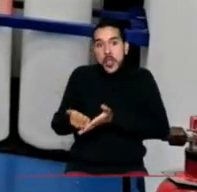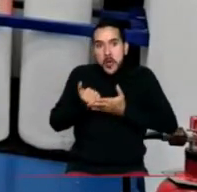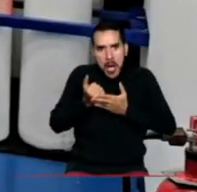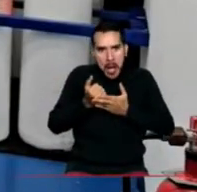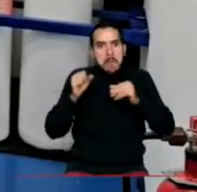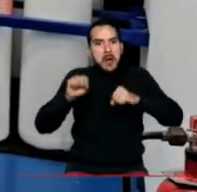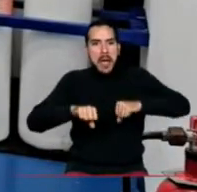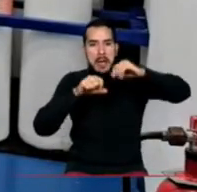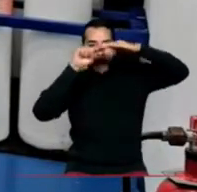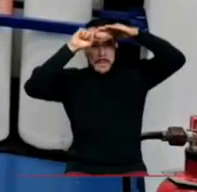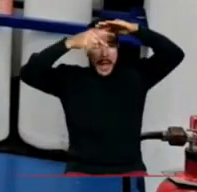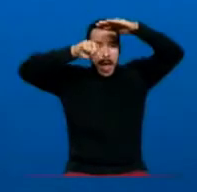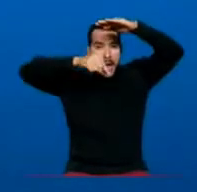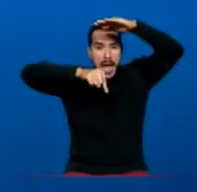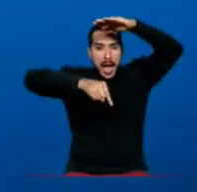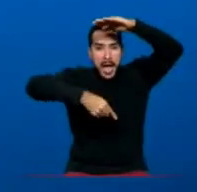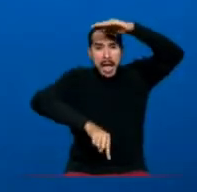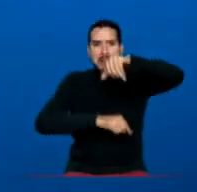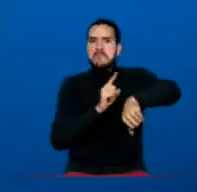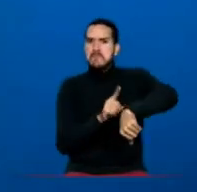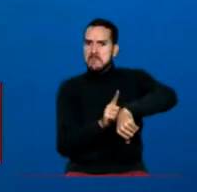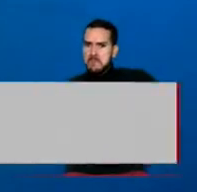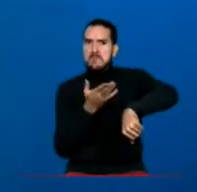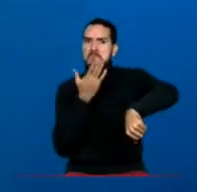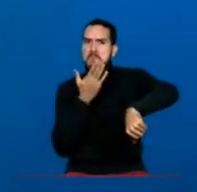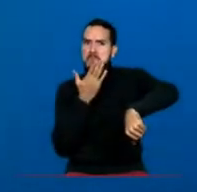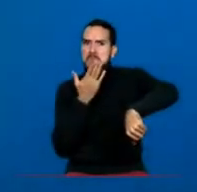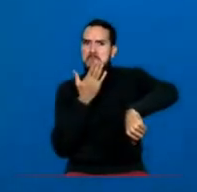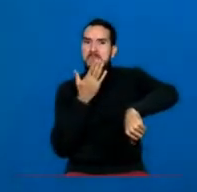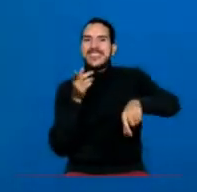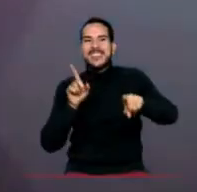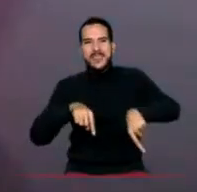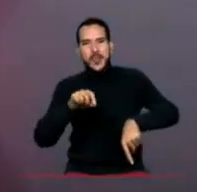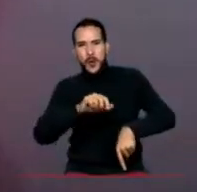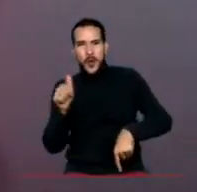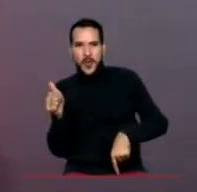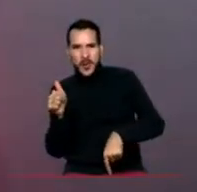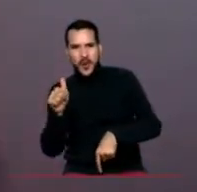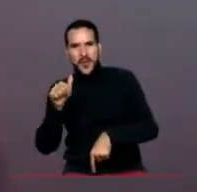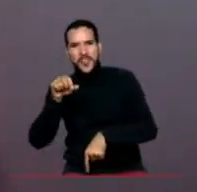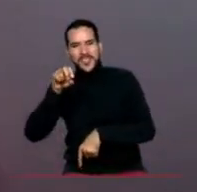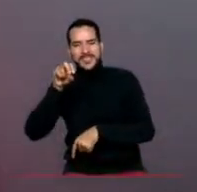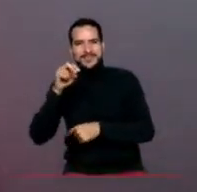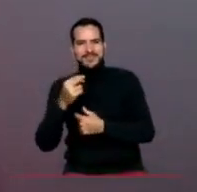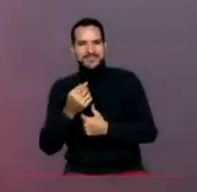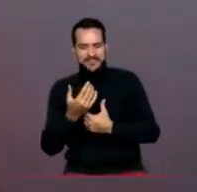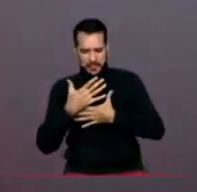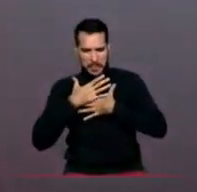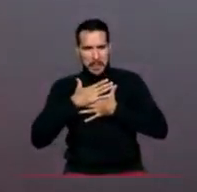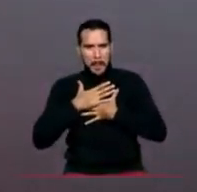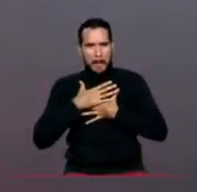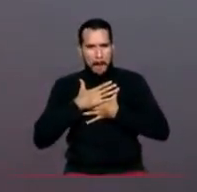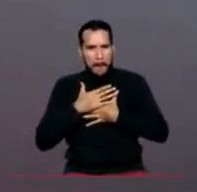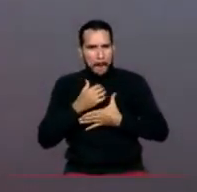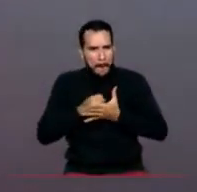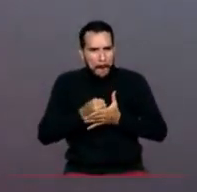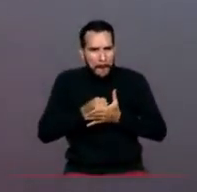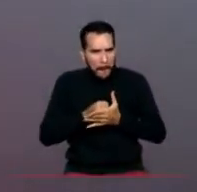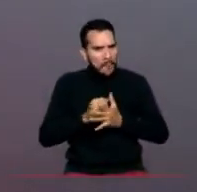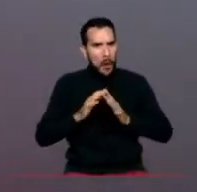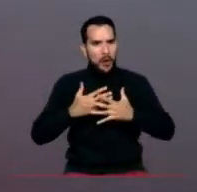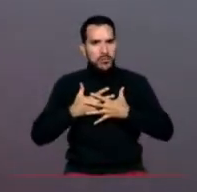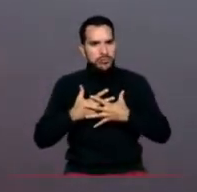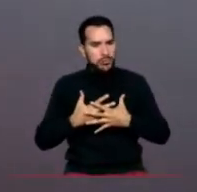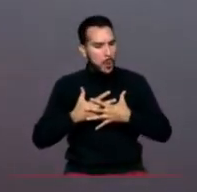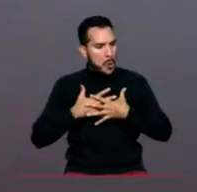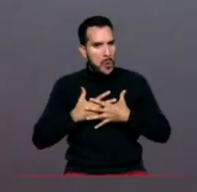de nitrógeno en el cuerpo, reduciendo las posibilidades de una enfermedad de descompresión, logrando así más autonomía